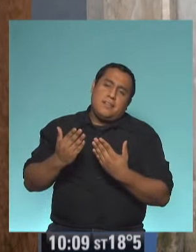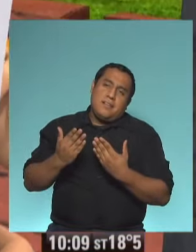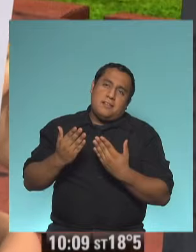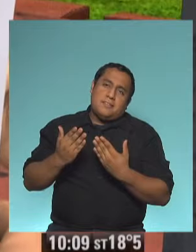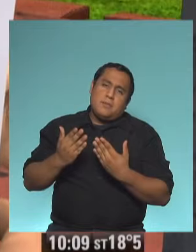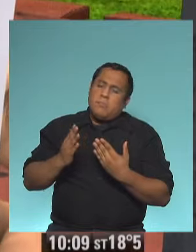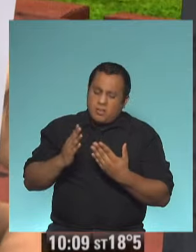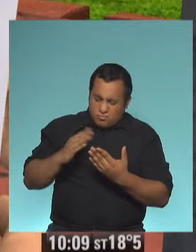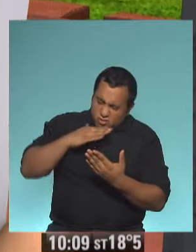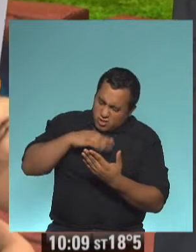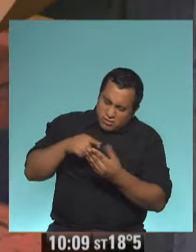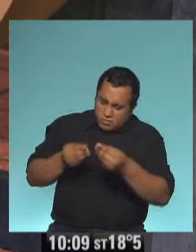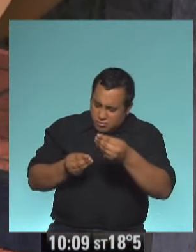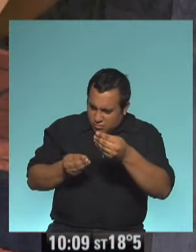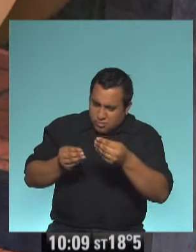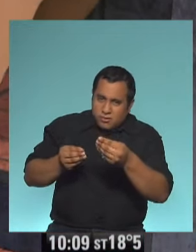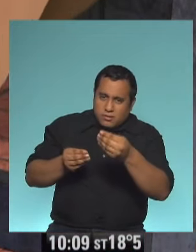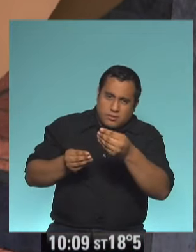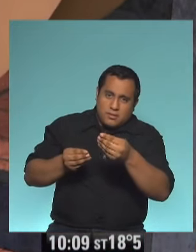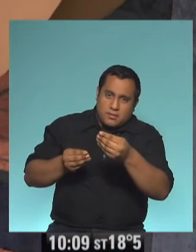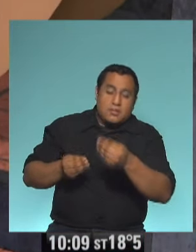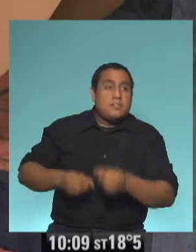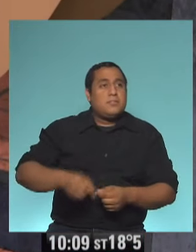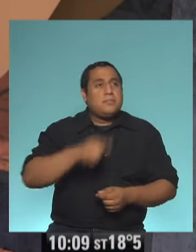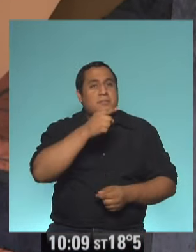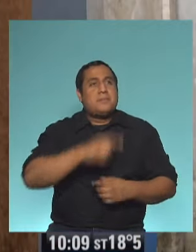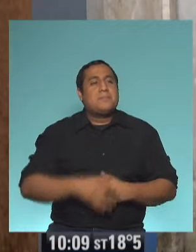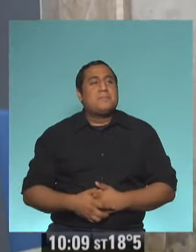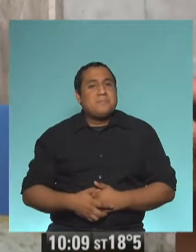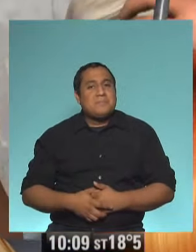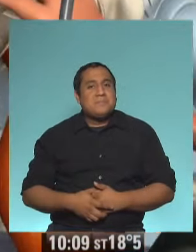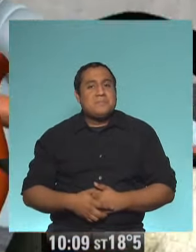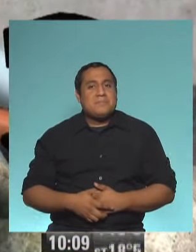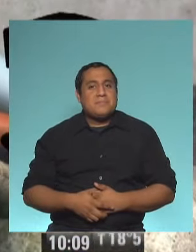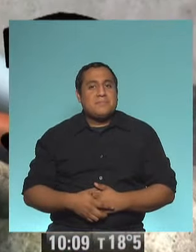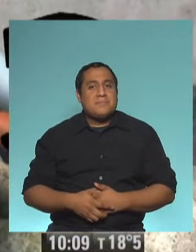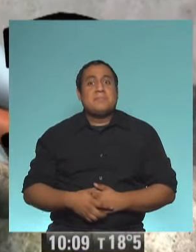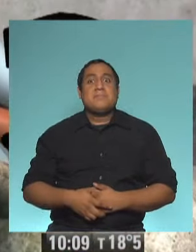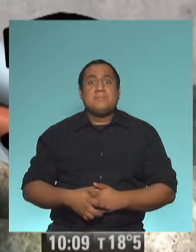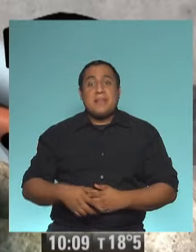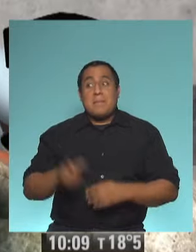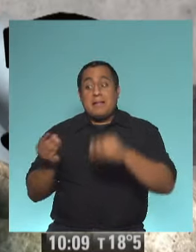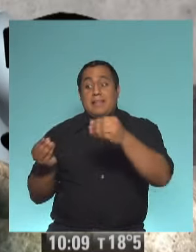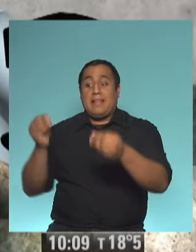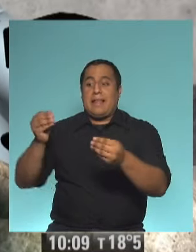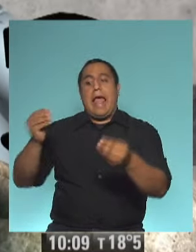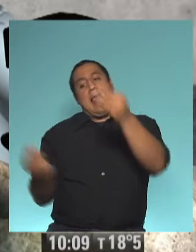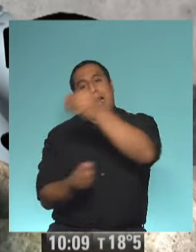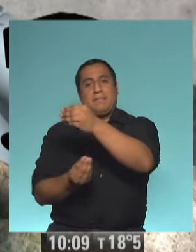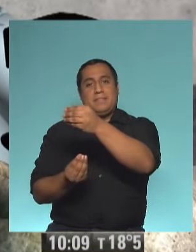no entiendo qué es el dibujo. ¡Sos vos! Creo que lo estás agarrando al revés.